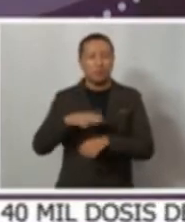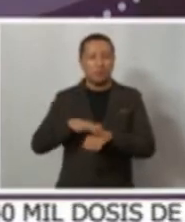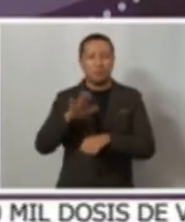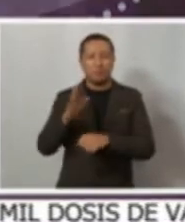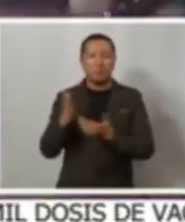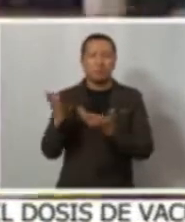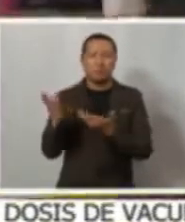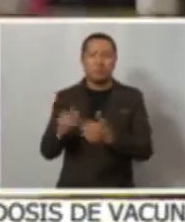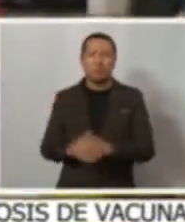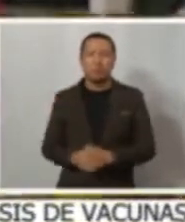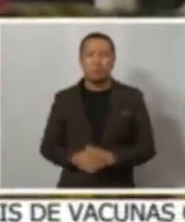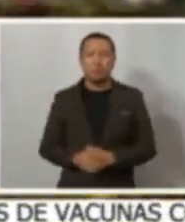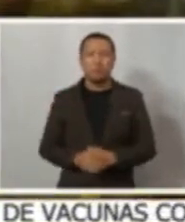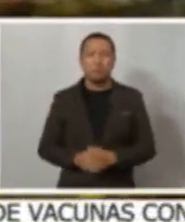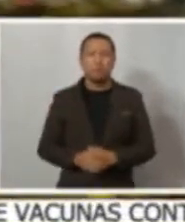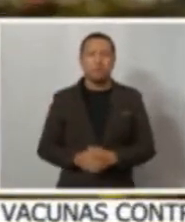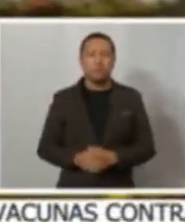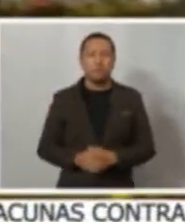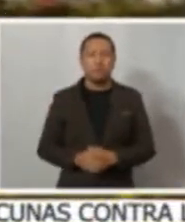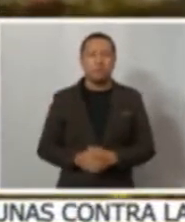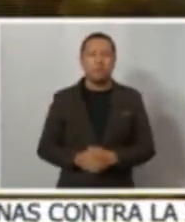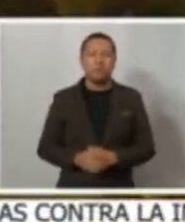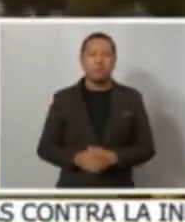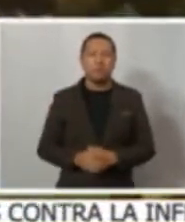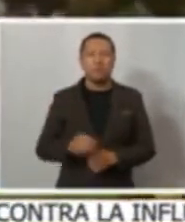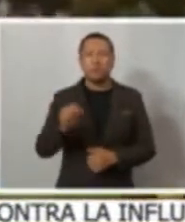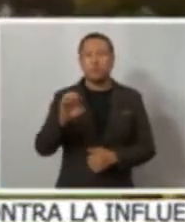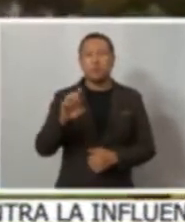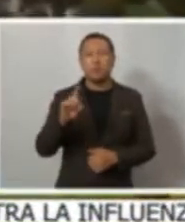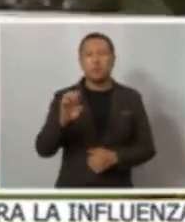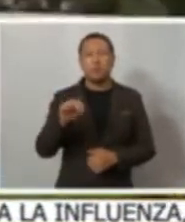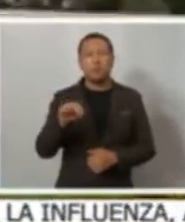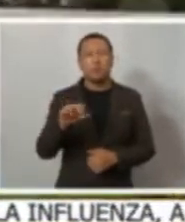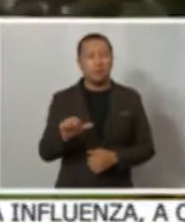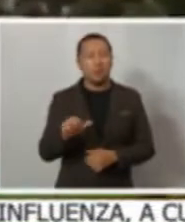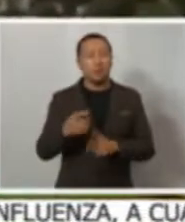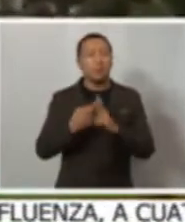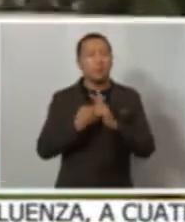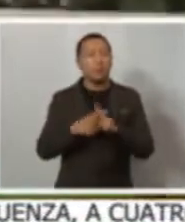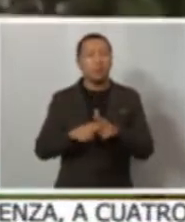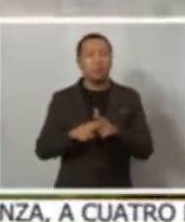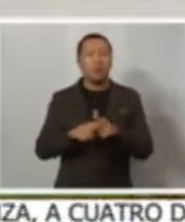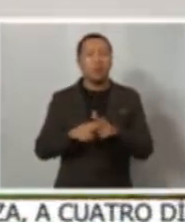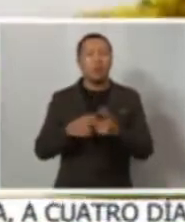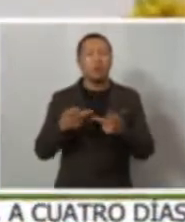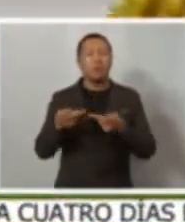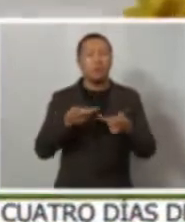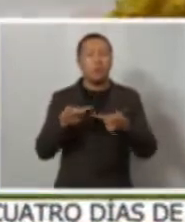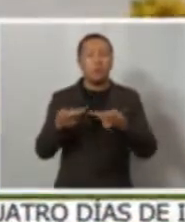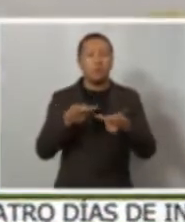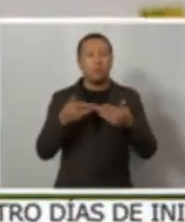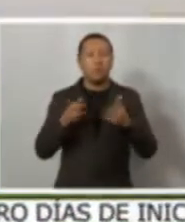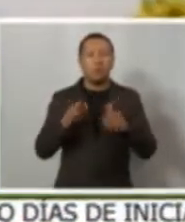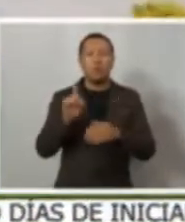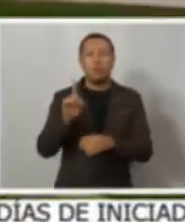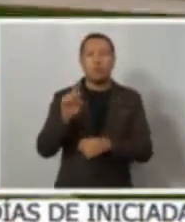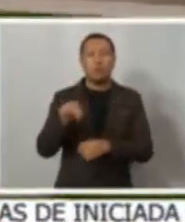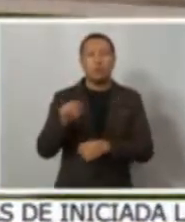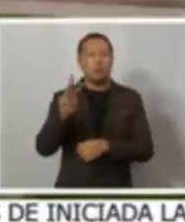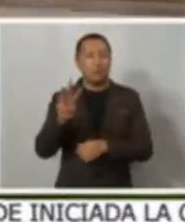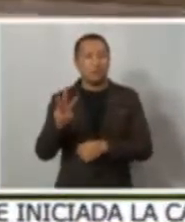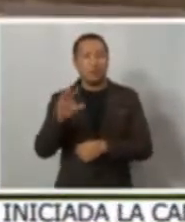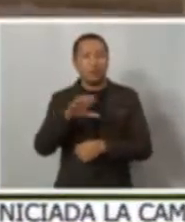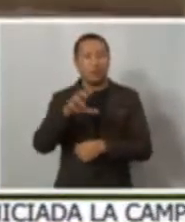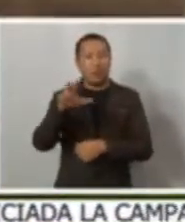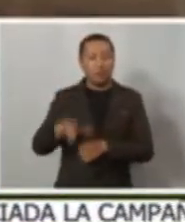reporte. La Secretaría de la Defensa Nacional, SEDENA, activó el plan DN3E en Cancún en una ceremonia que fue presidida